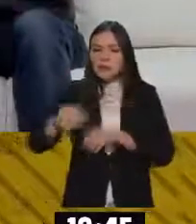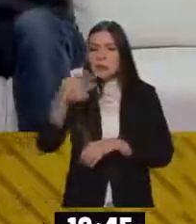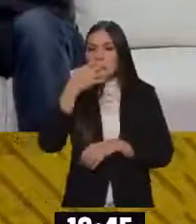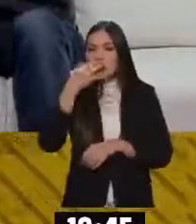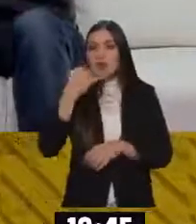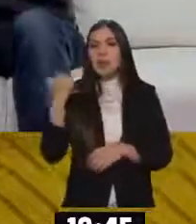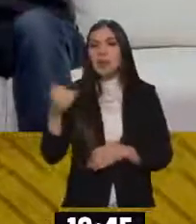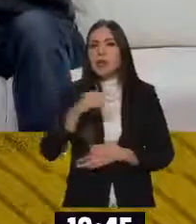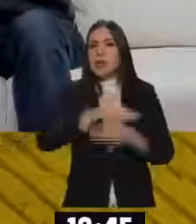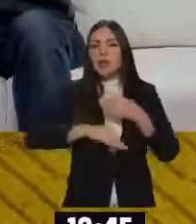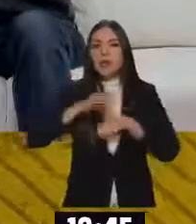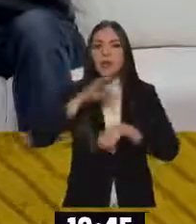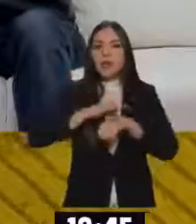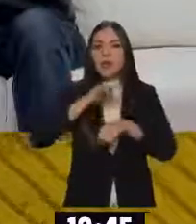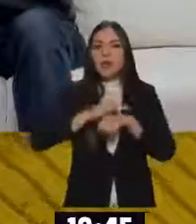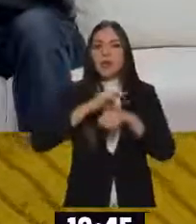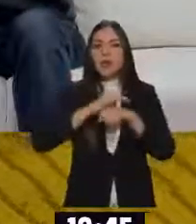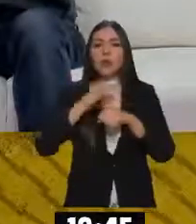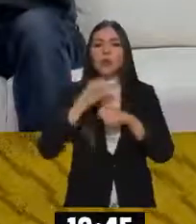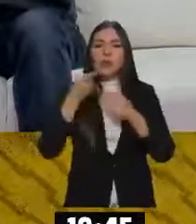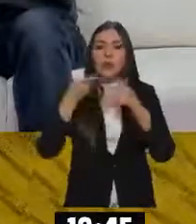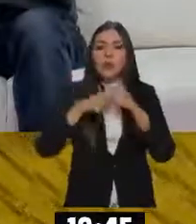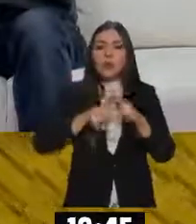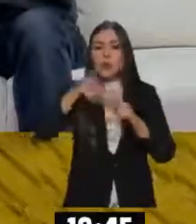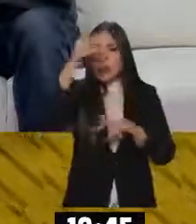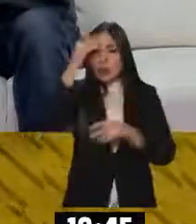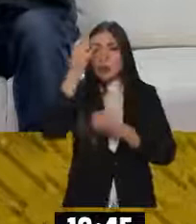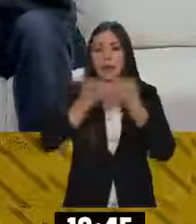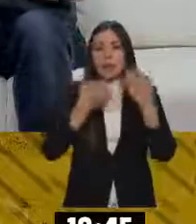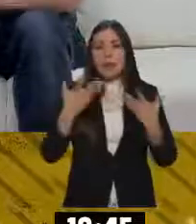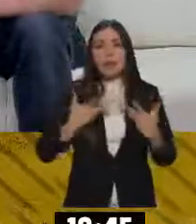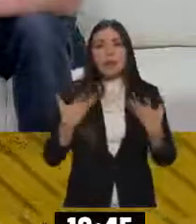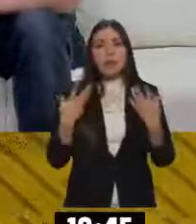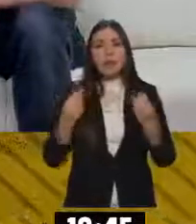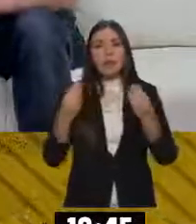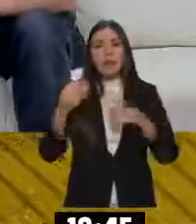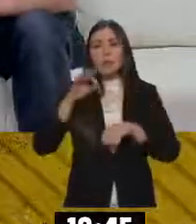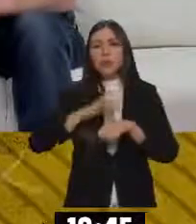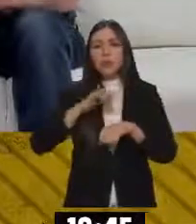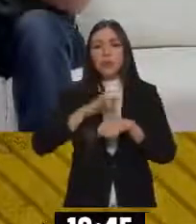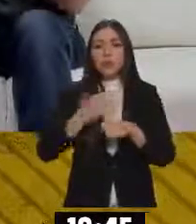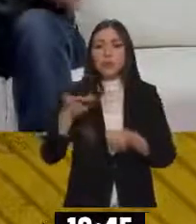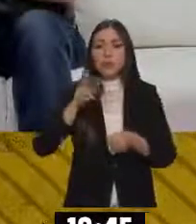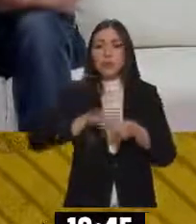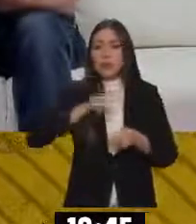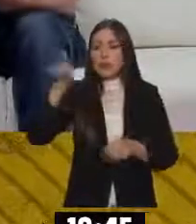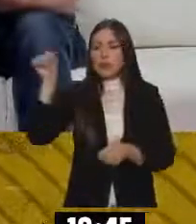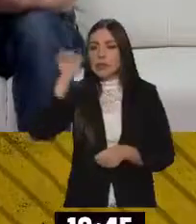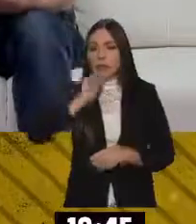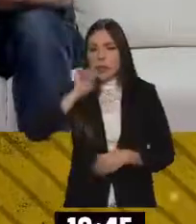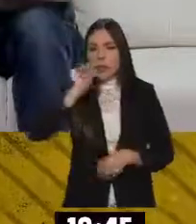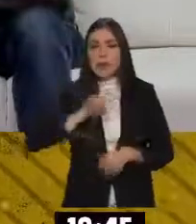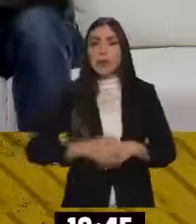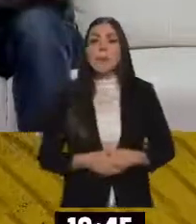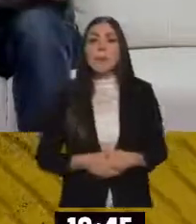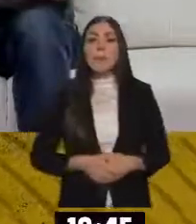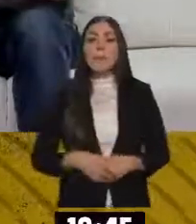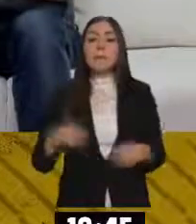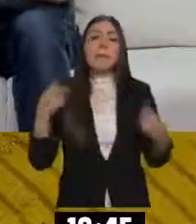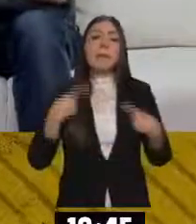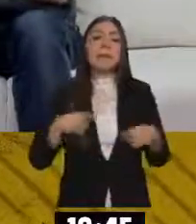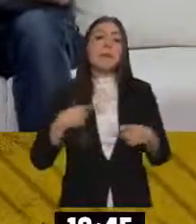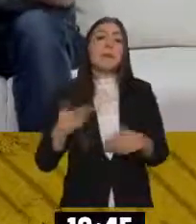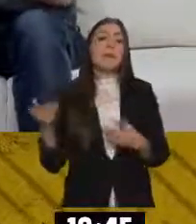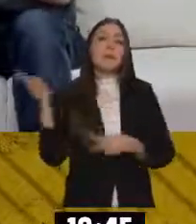el entrenamiento están allá. So, tenemos miles de médicos en este hospital siempre, pero las personas pueden entrar, migrar